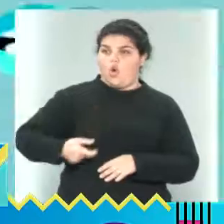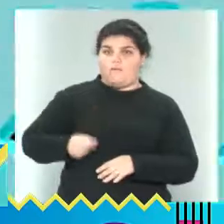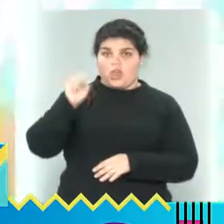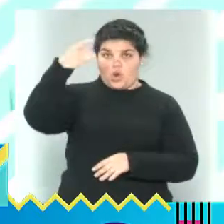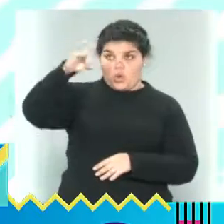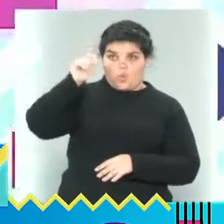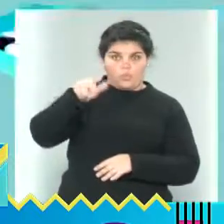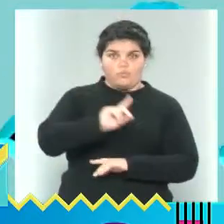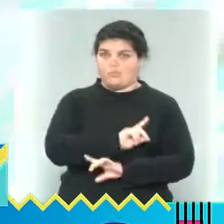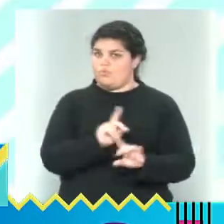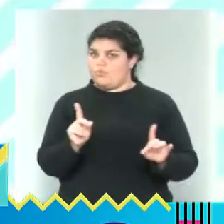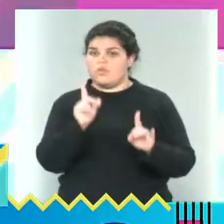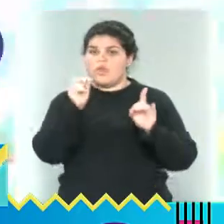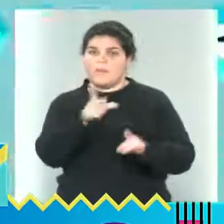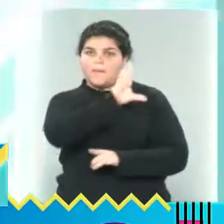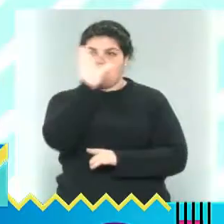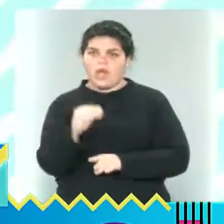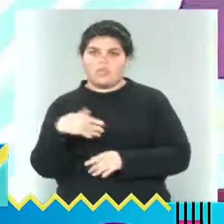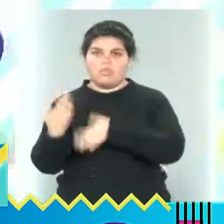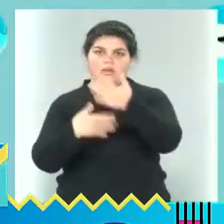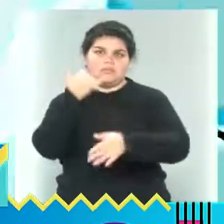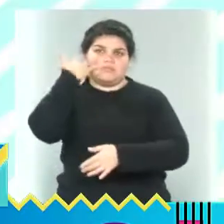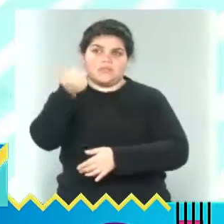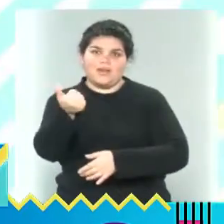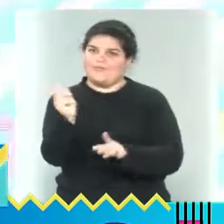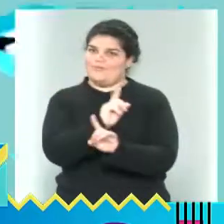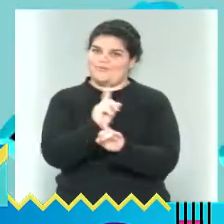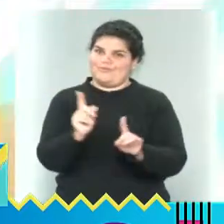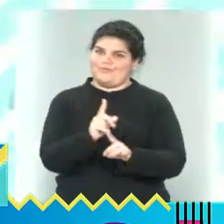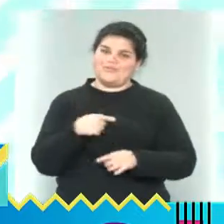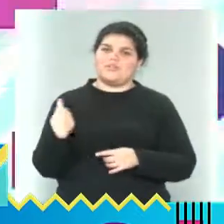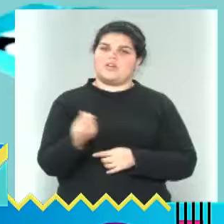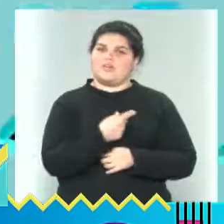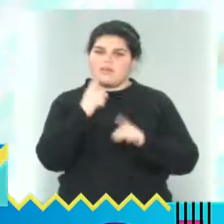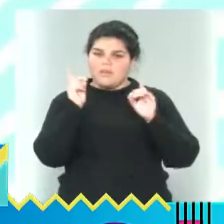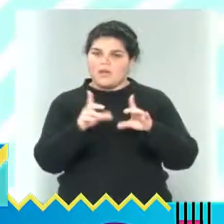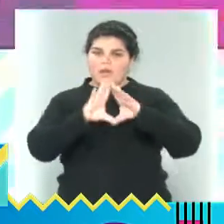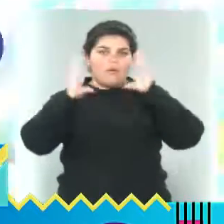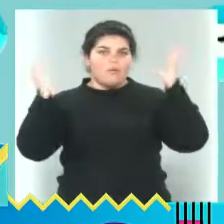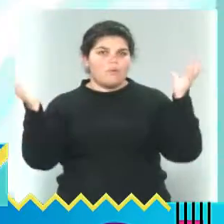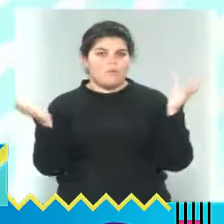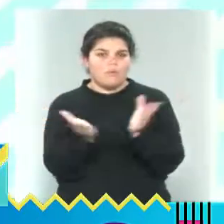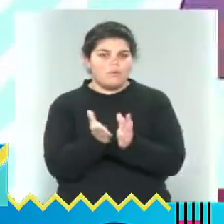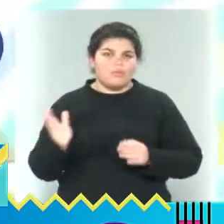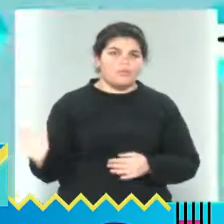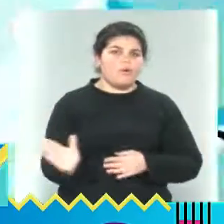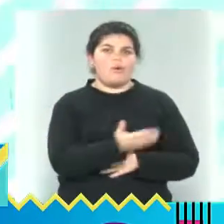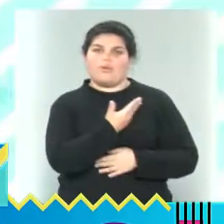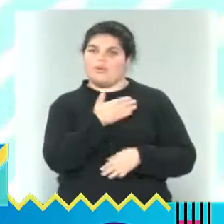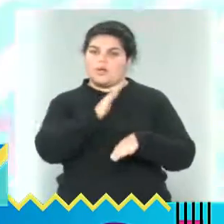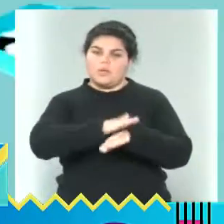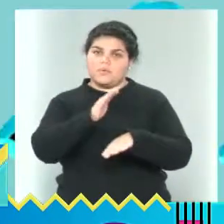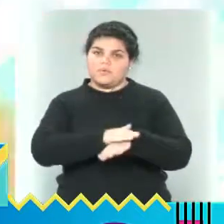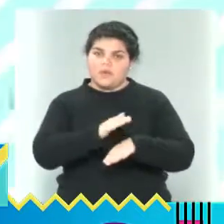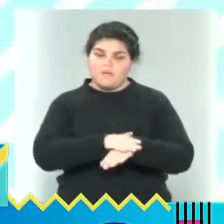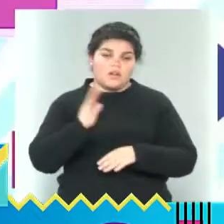tiene, o del país más desarrollado. Estamos en un proceso global donde todos tenemos que participar y donde todos tenemos